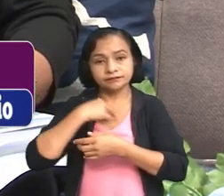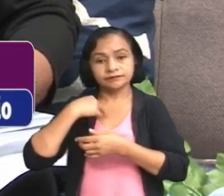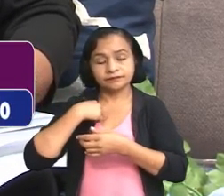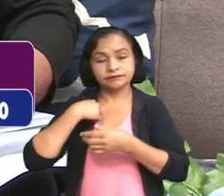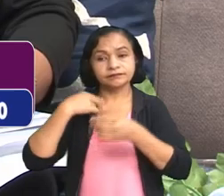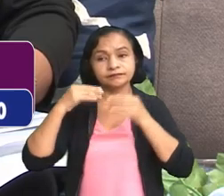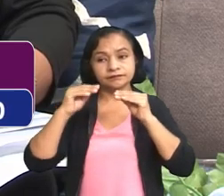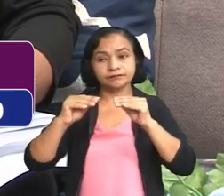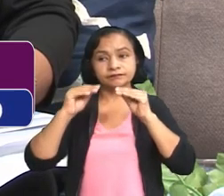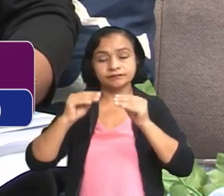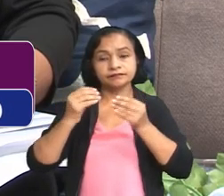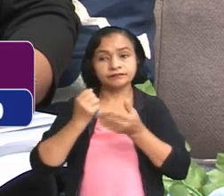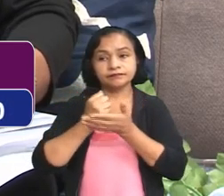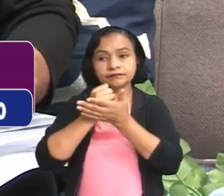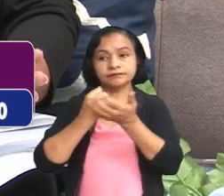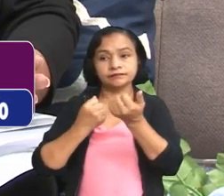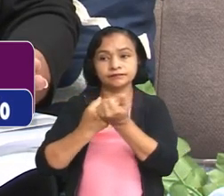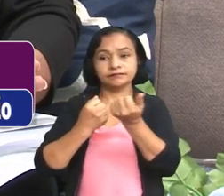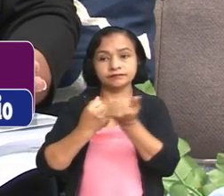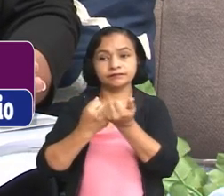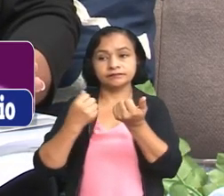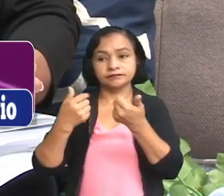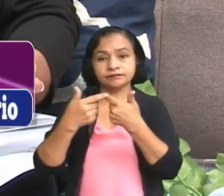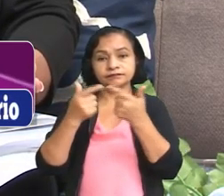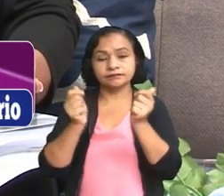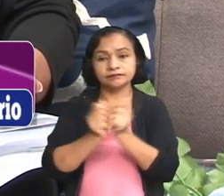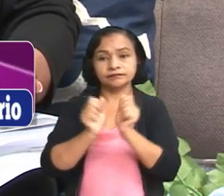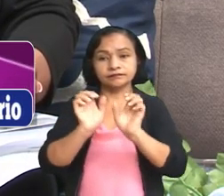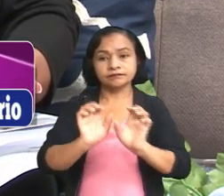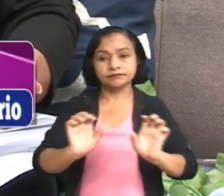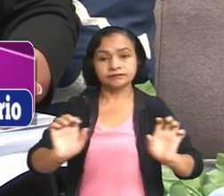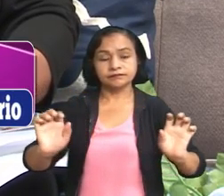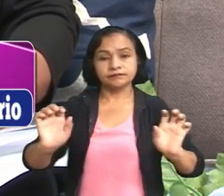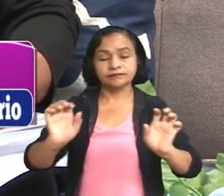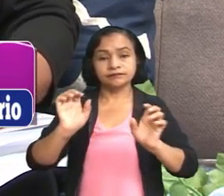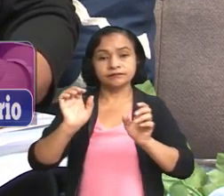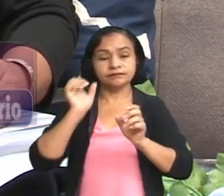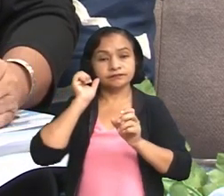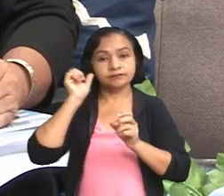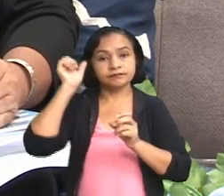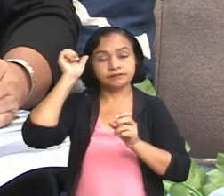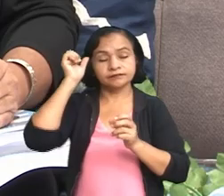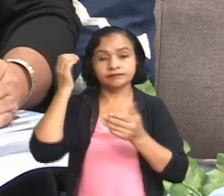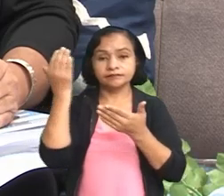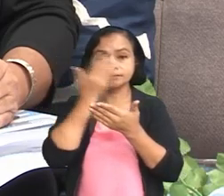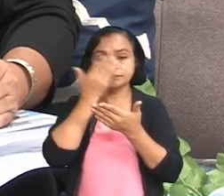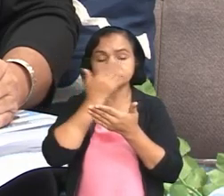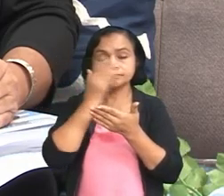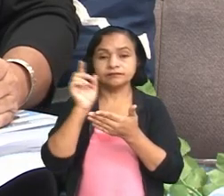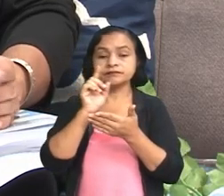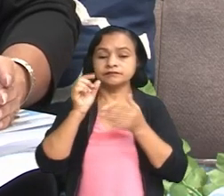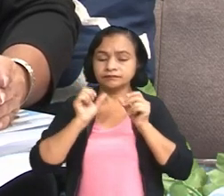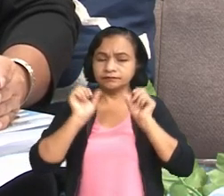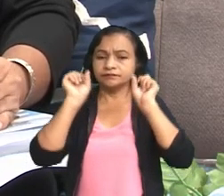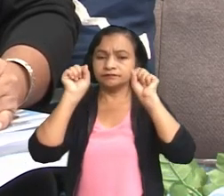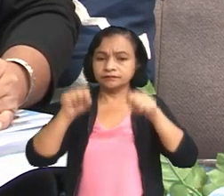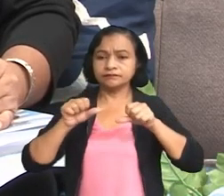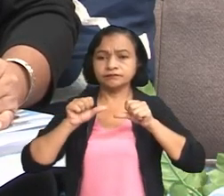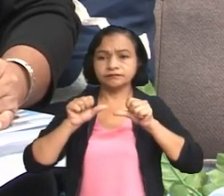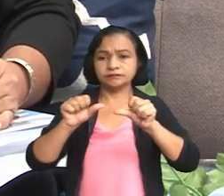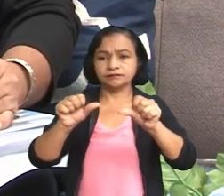digamos, contribuyendo a ese segmento de niños extra edad, ¿verdad?, que no se quedaron fuera del sistema escolar.